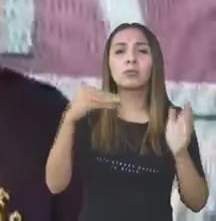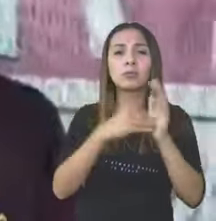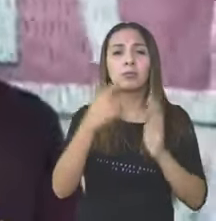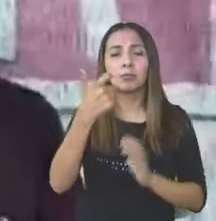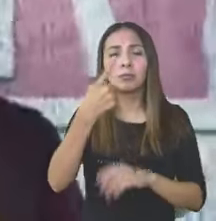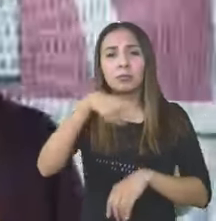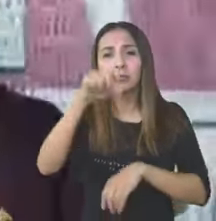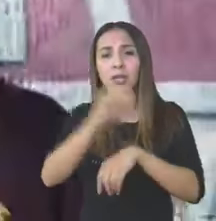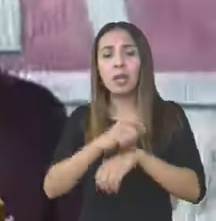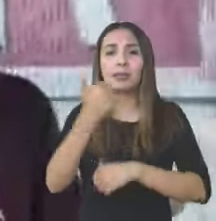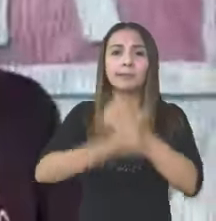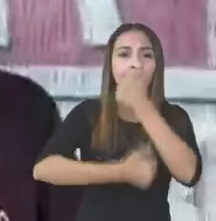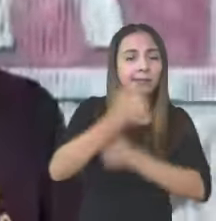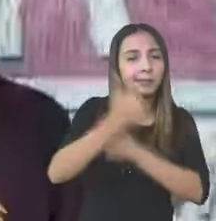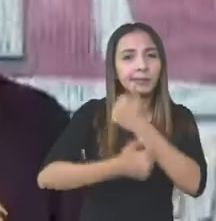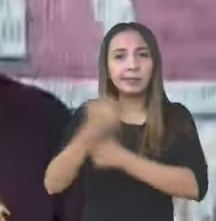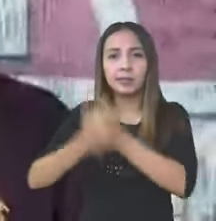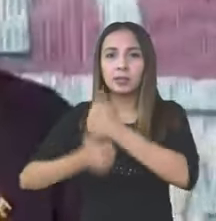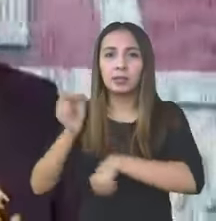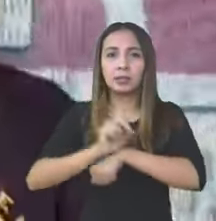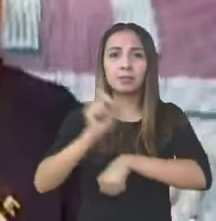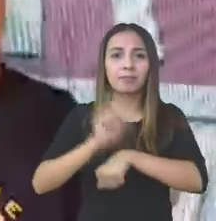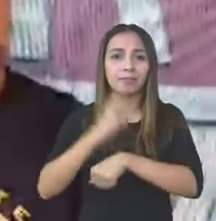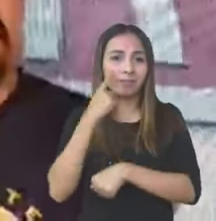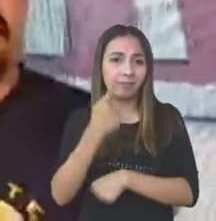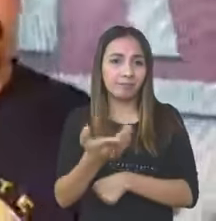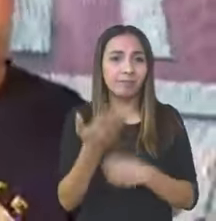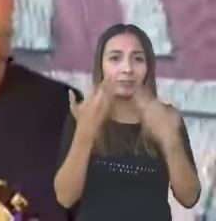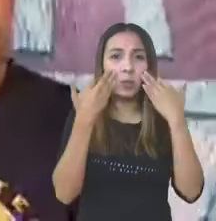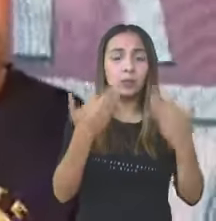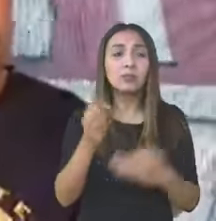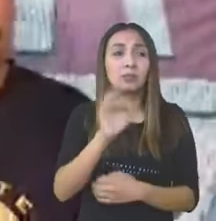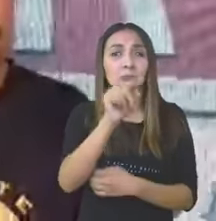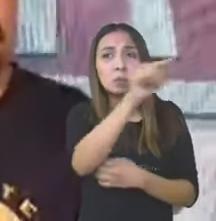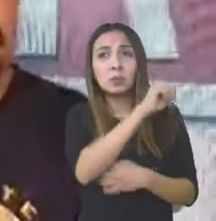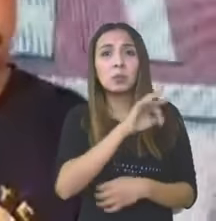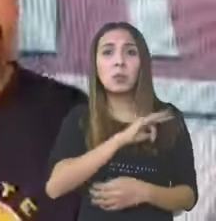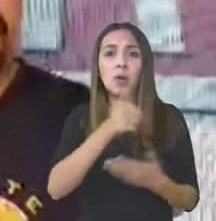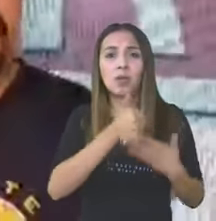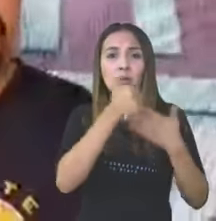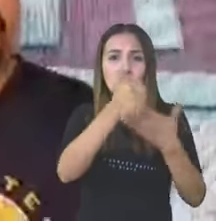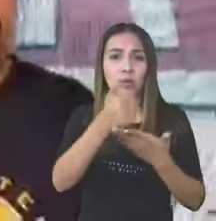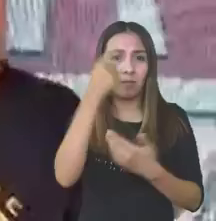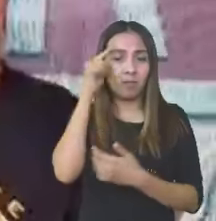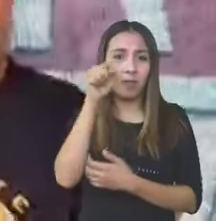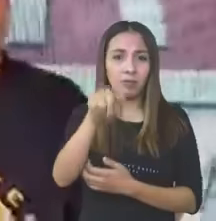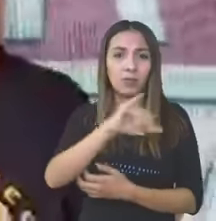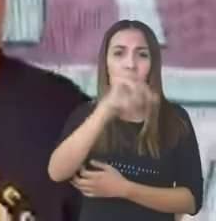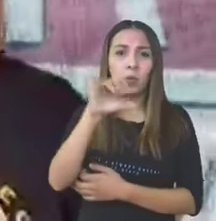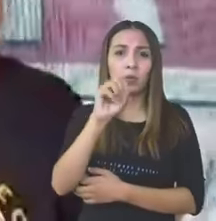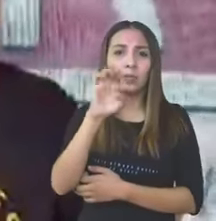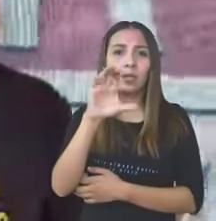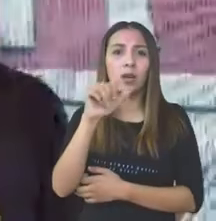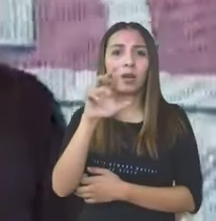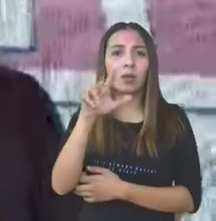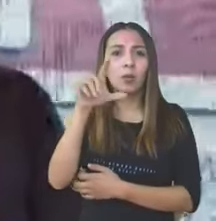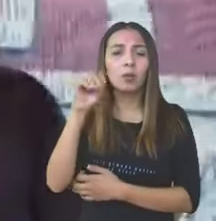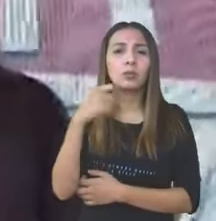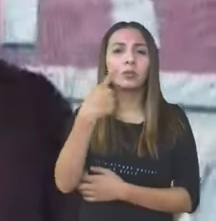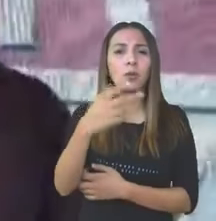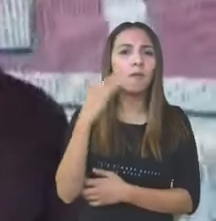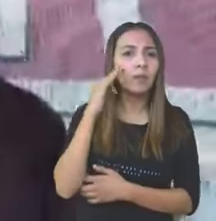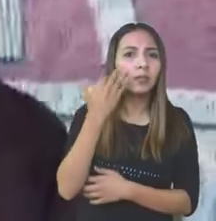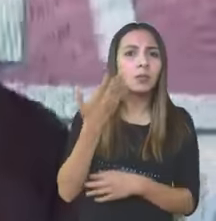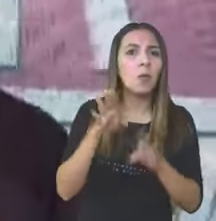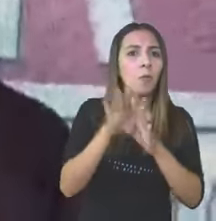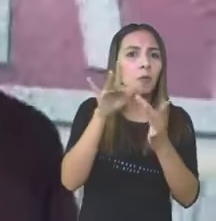diarias, aquí está una de ellas, ¿no? Si alguien puede ayudarle a José Carlos, en tu Facebook, ¿cómo apareces? ¿Algún número